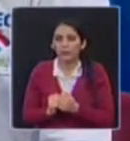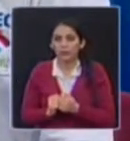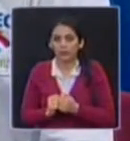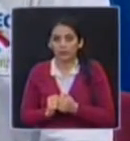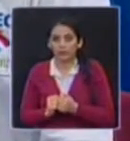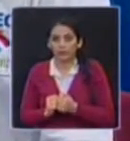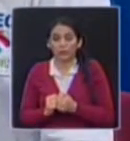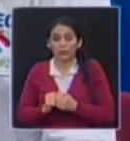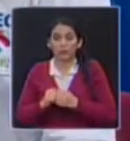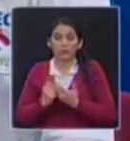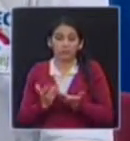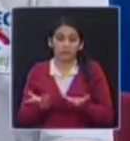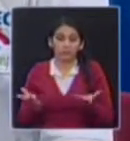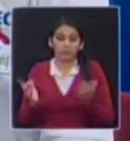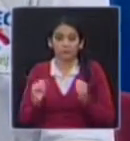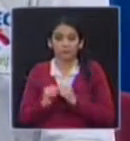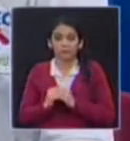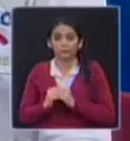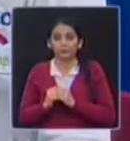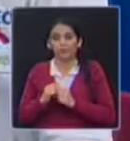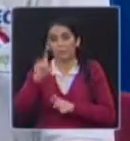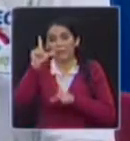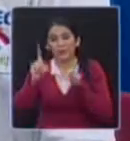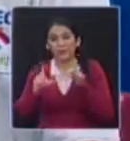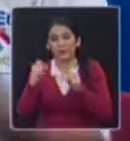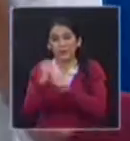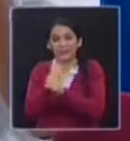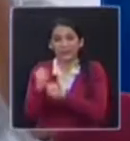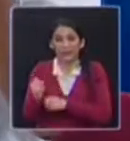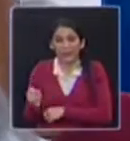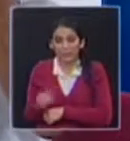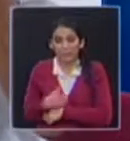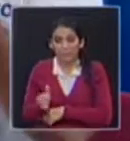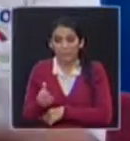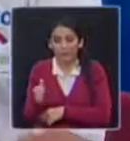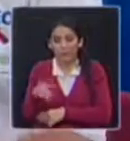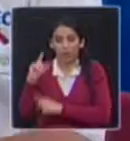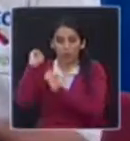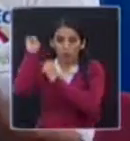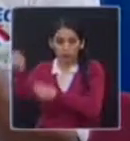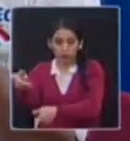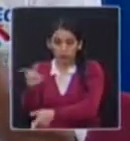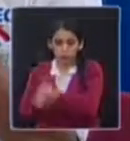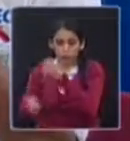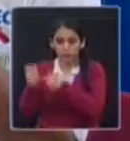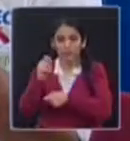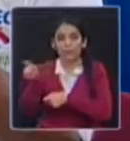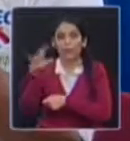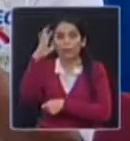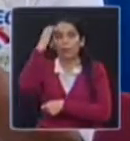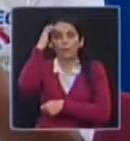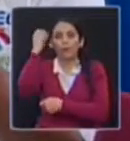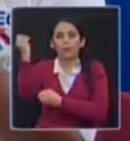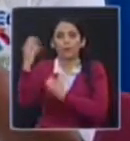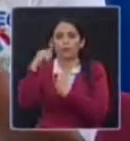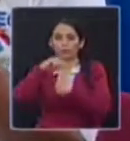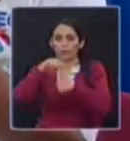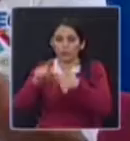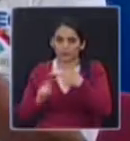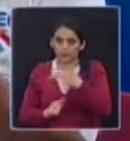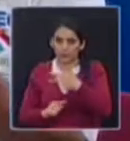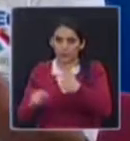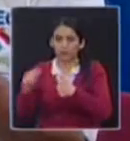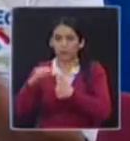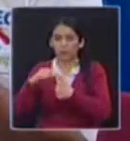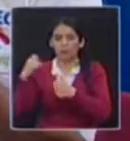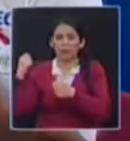en un conversatorio con varios pescadores. Me decían, tenemos tres preocupaciones. La primera, el desempleo